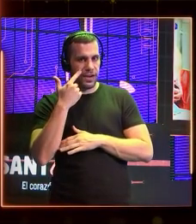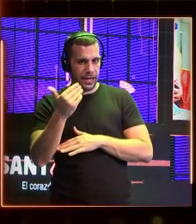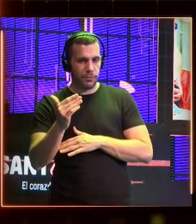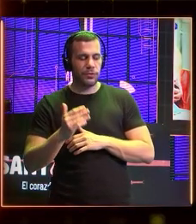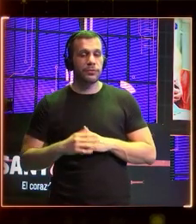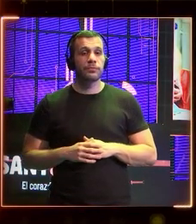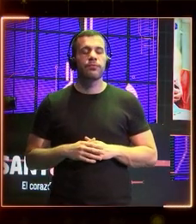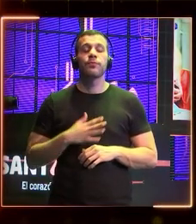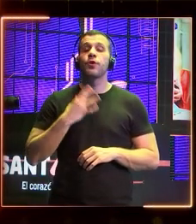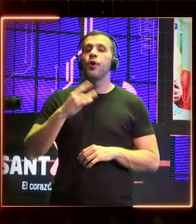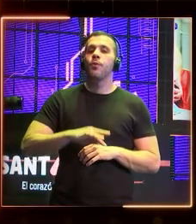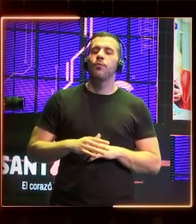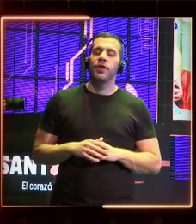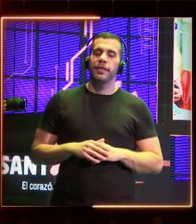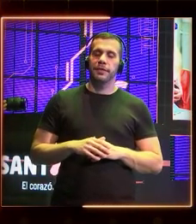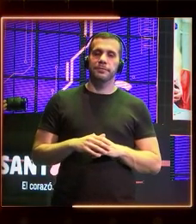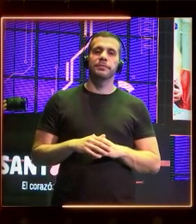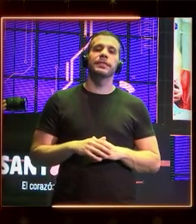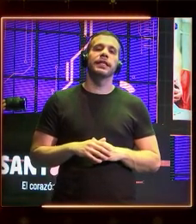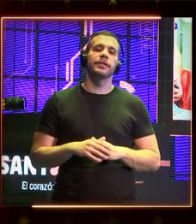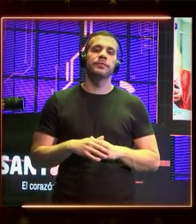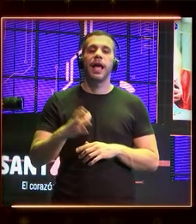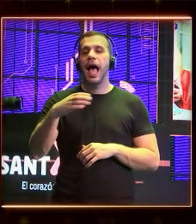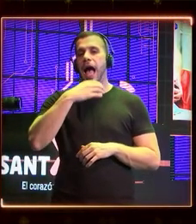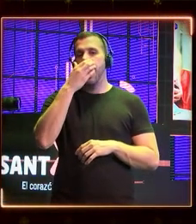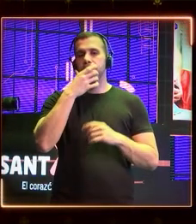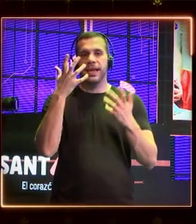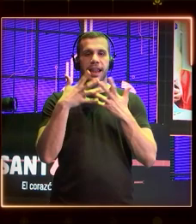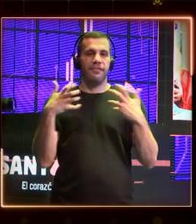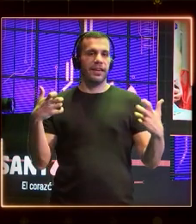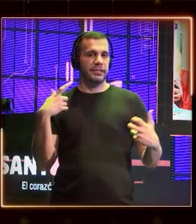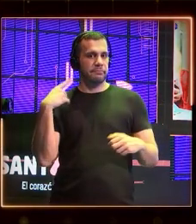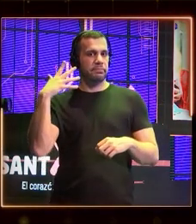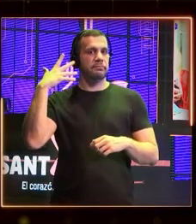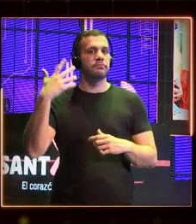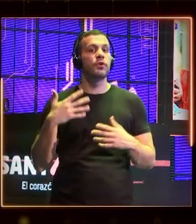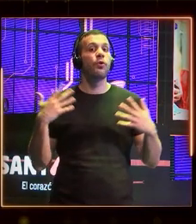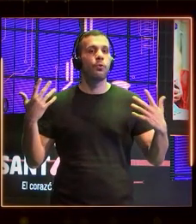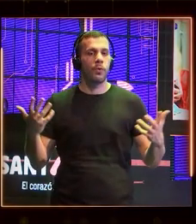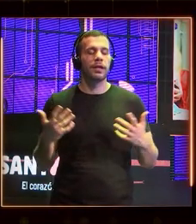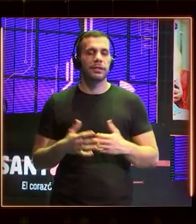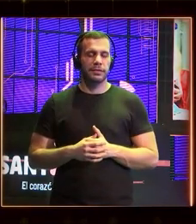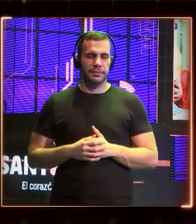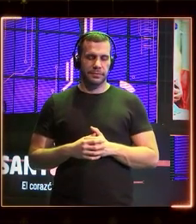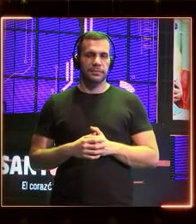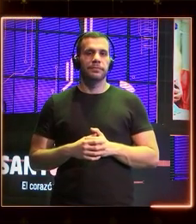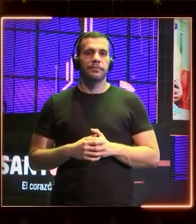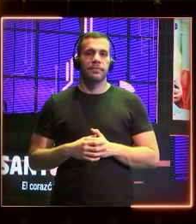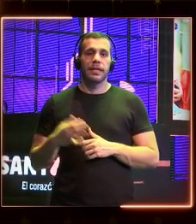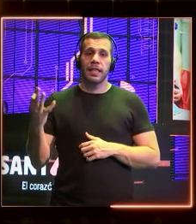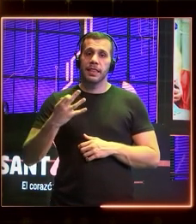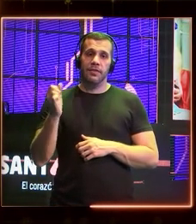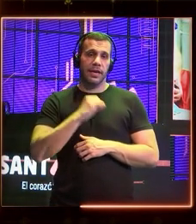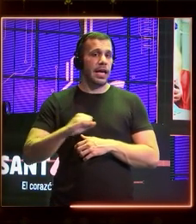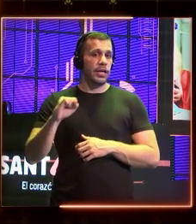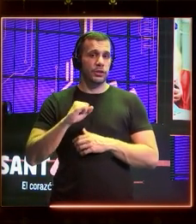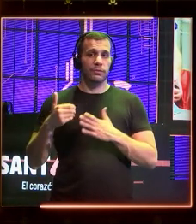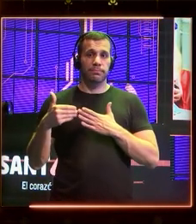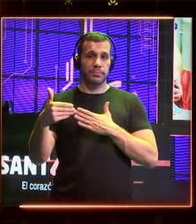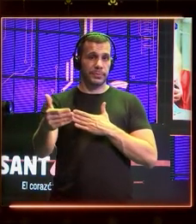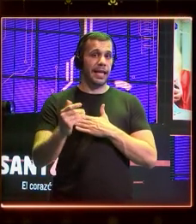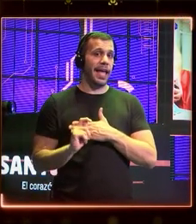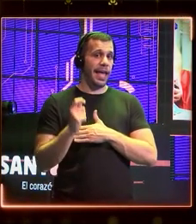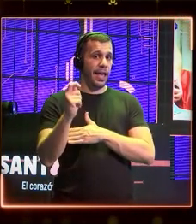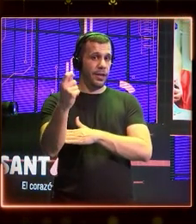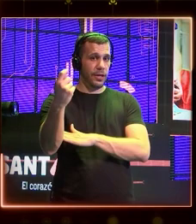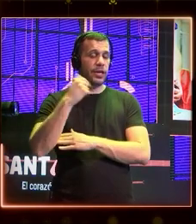Quizás El lema de Apple sea el que el que va a tener que que triunfar en los próximos años y que desde luego